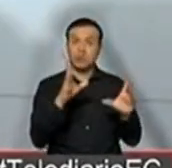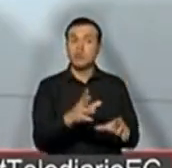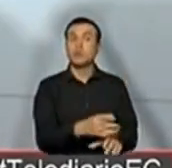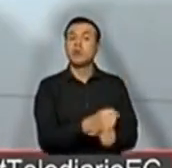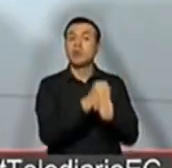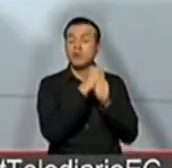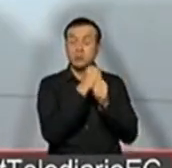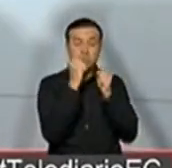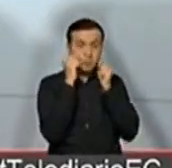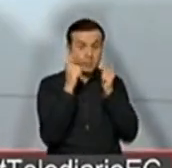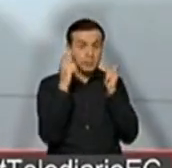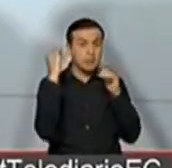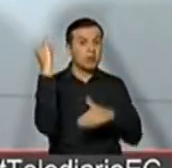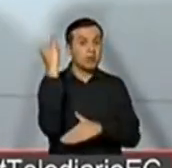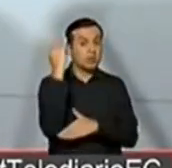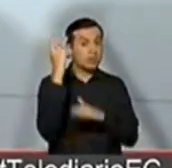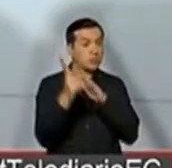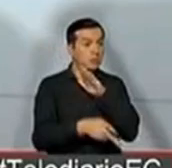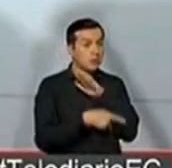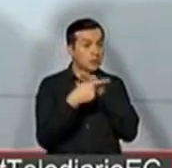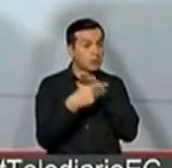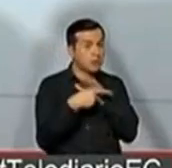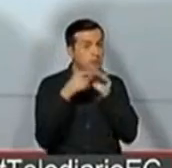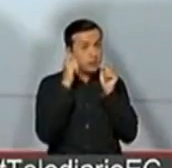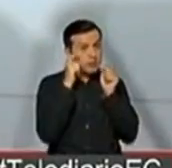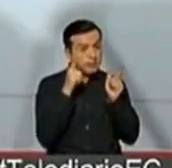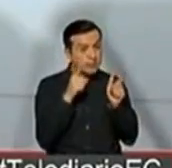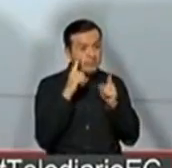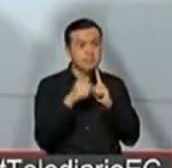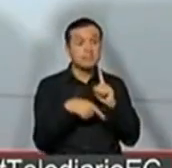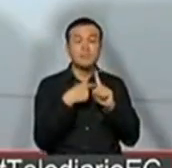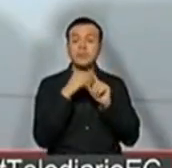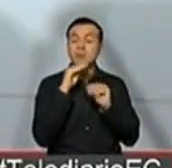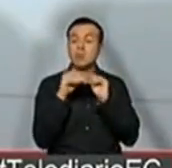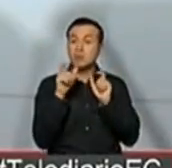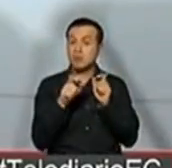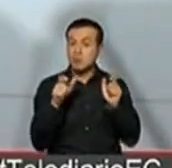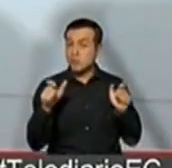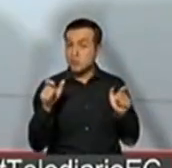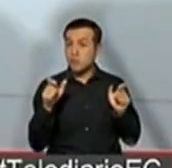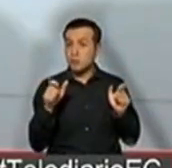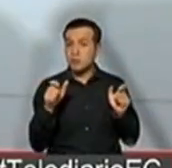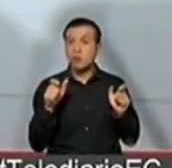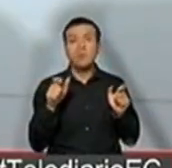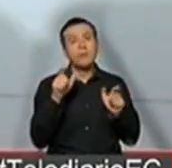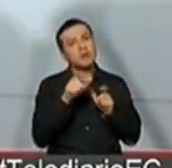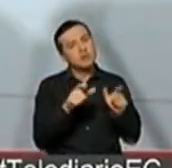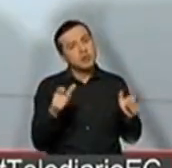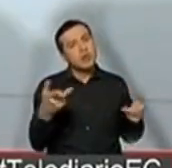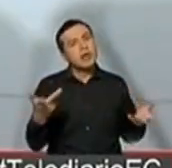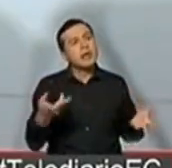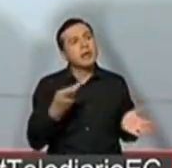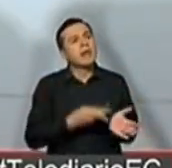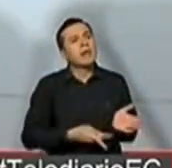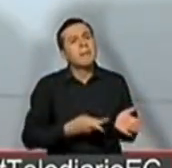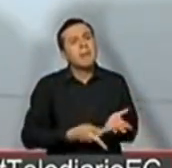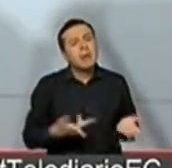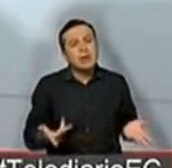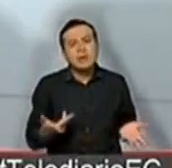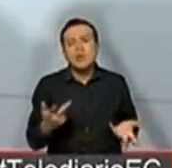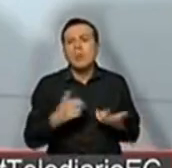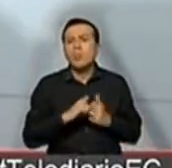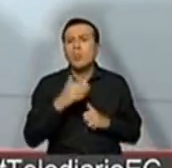seguridad de la industria petrolera y asimismo decirles a los pobladores, señores, ¿qué pasó? cuál es